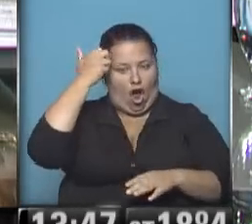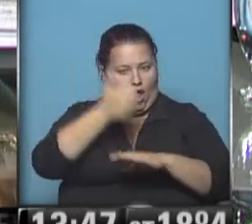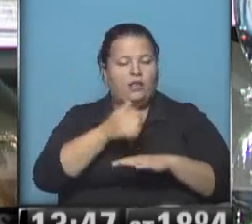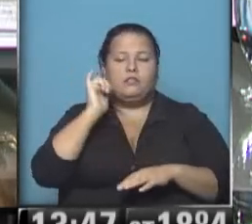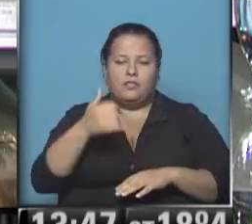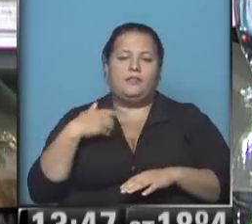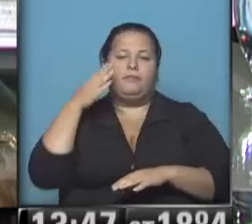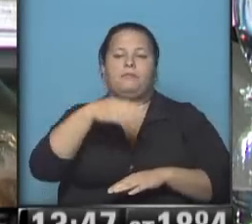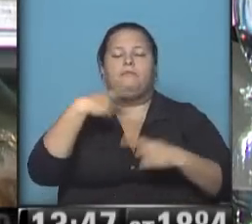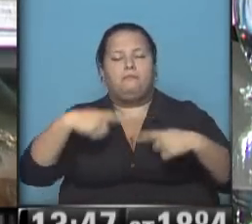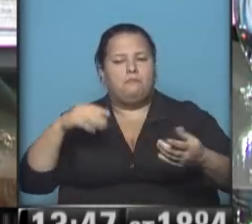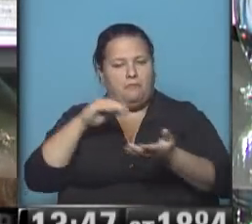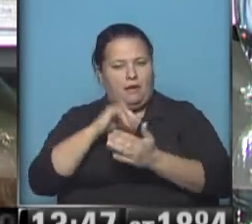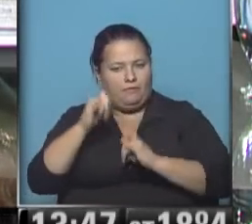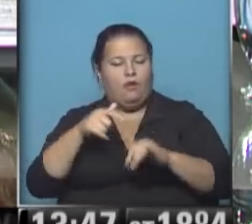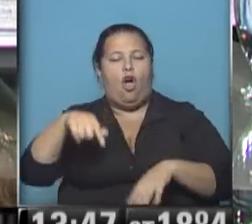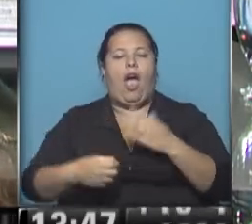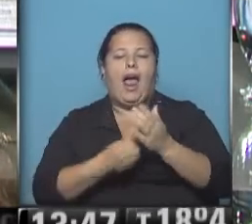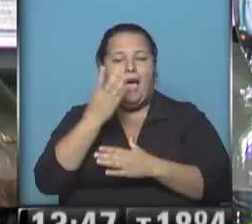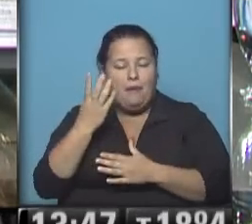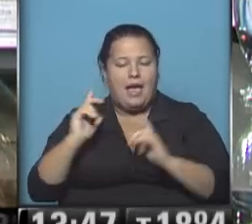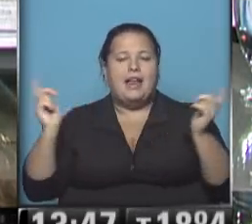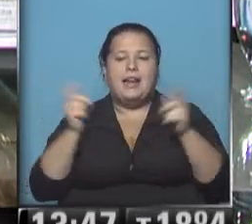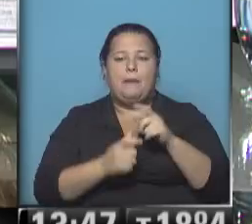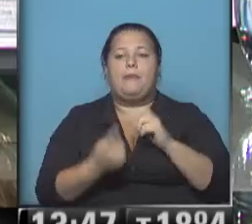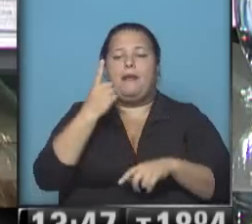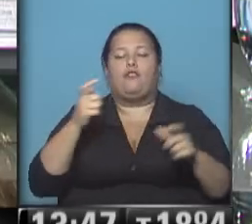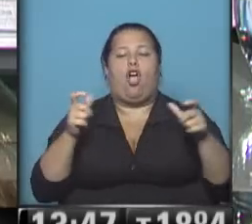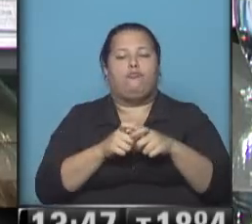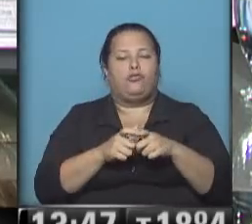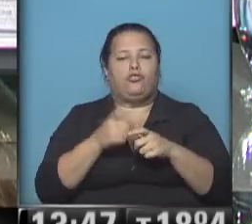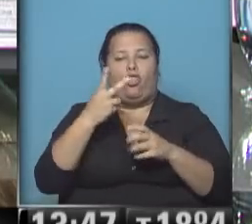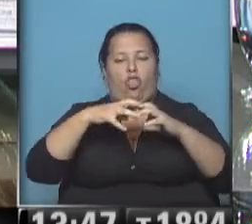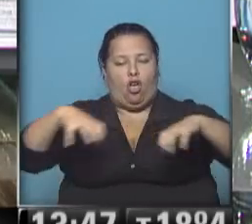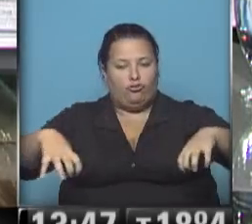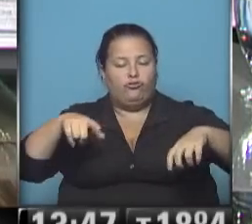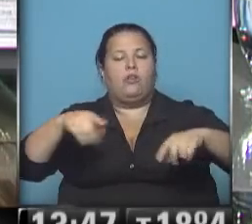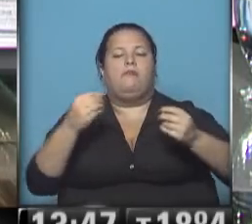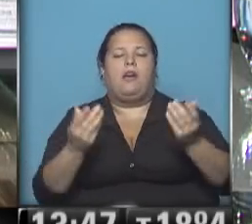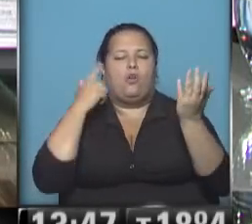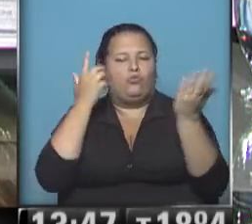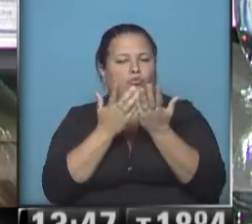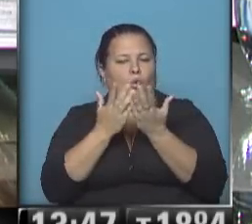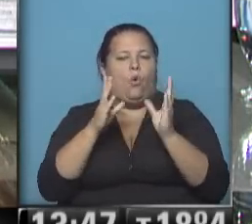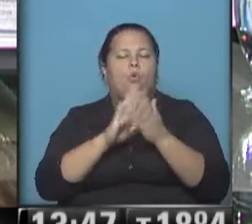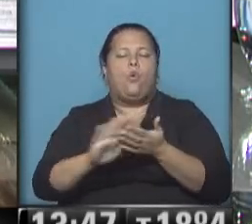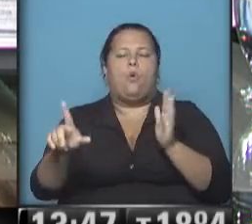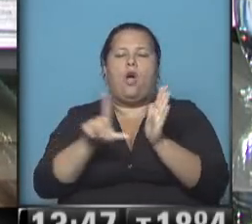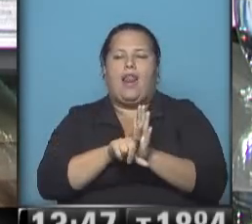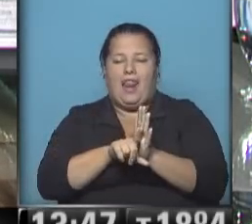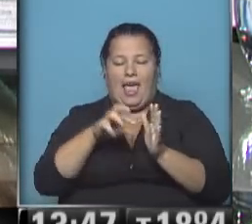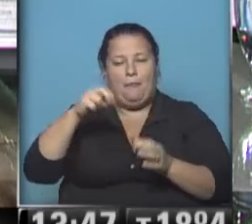así es y allí nos vamos con más información porque esta mañana se reunió por primera vez la comisión bicameral que analiza el nuevo código